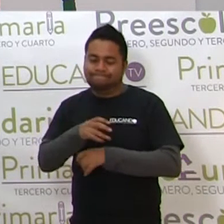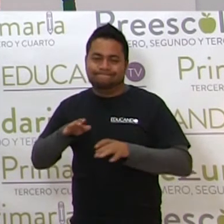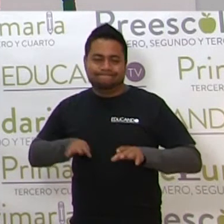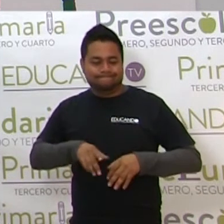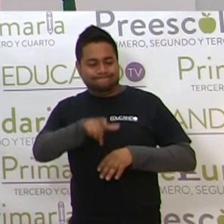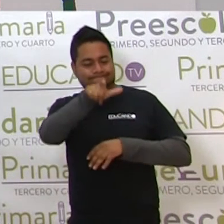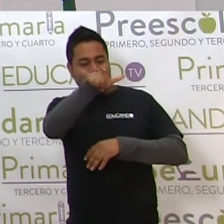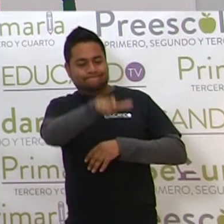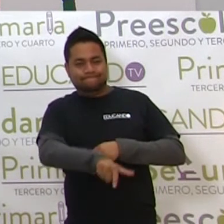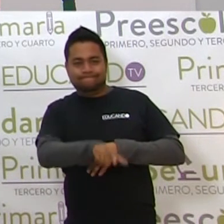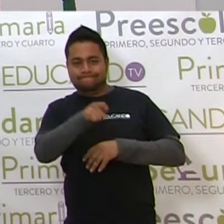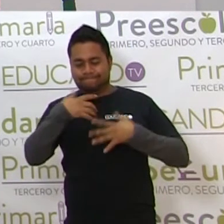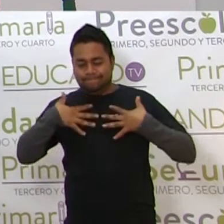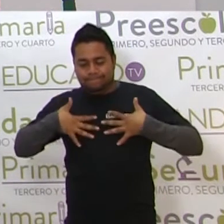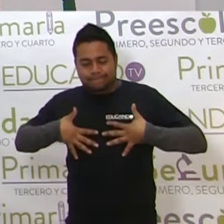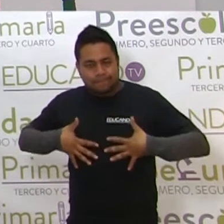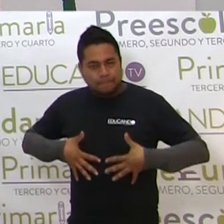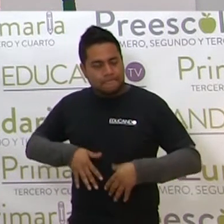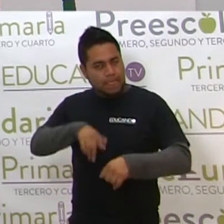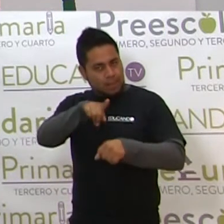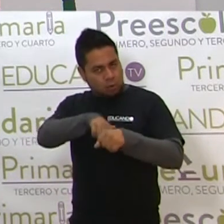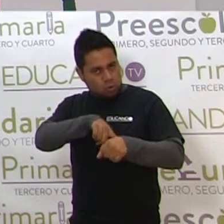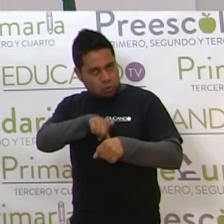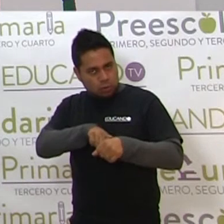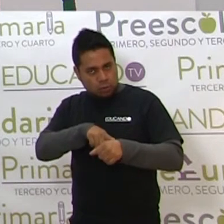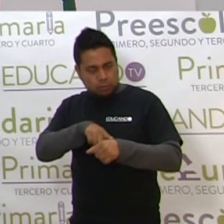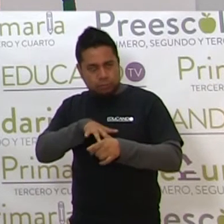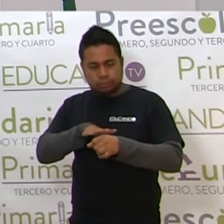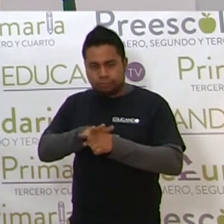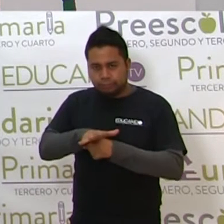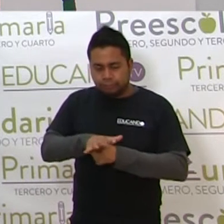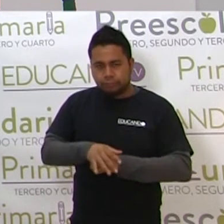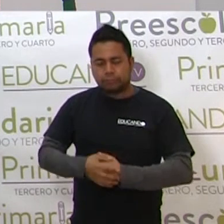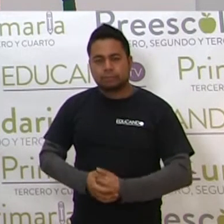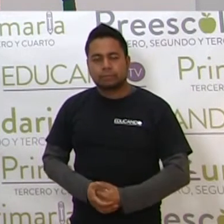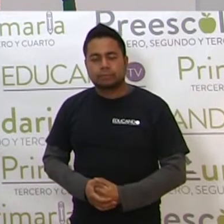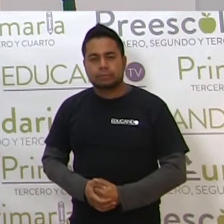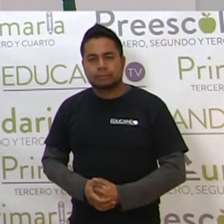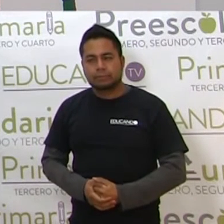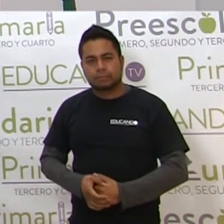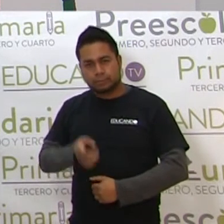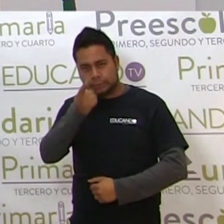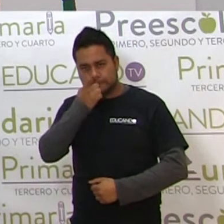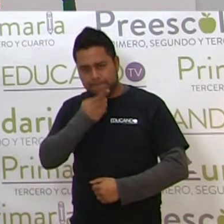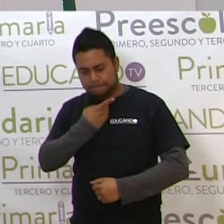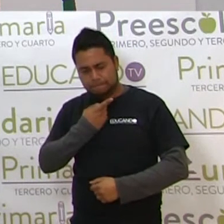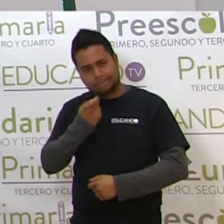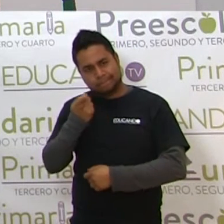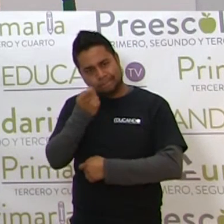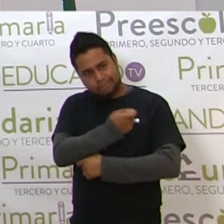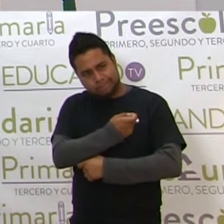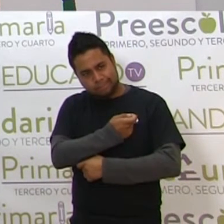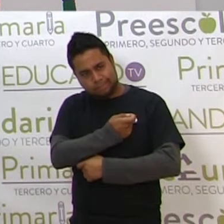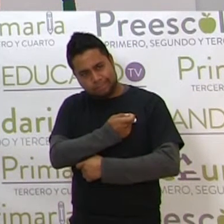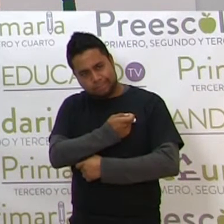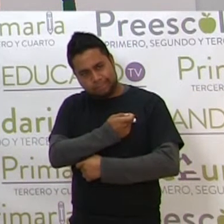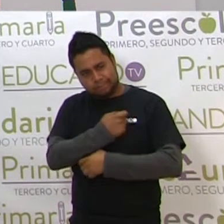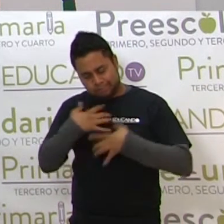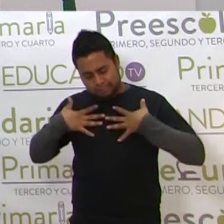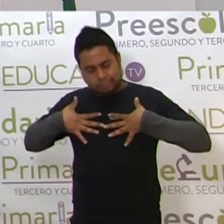caracteriza por los colores qué vemos Cómo podrías decirme que es este traje